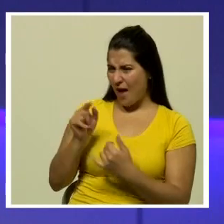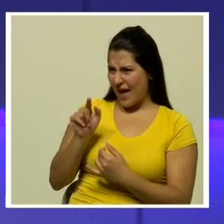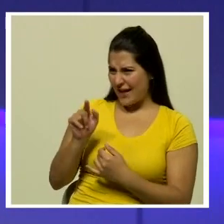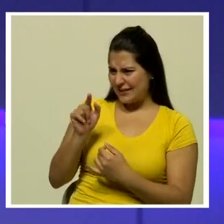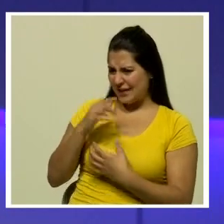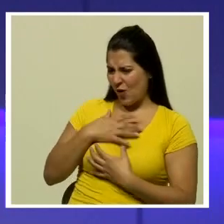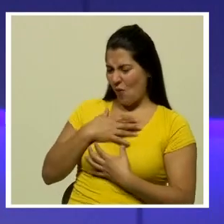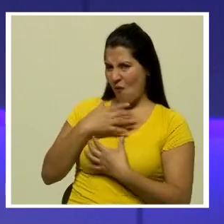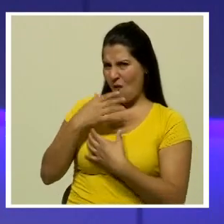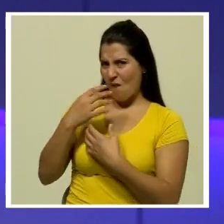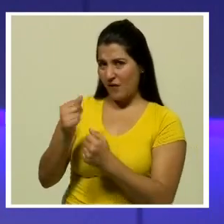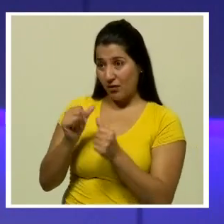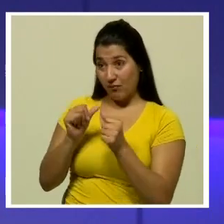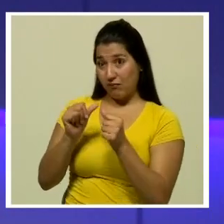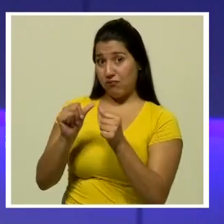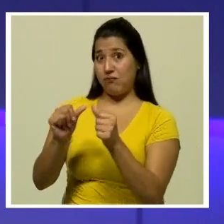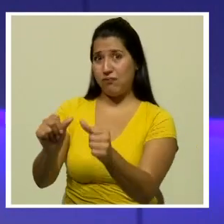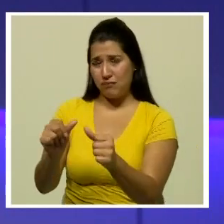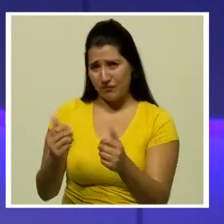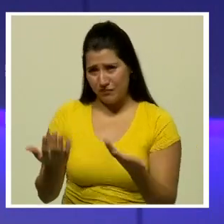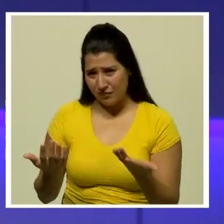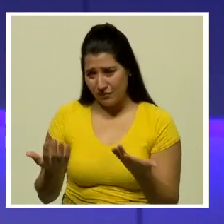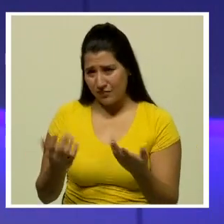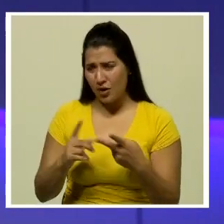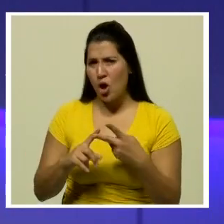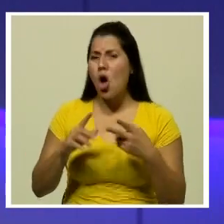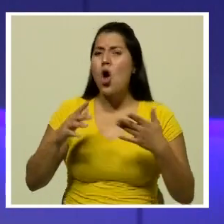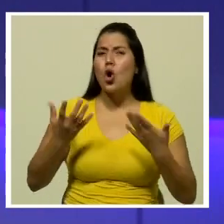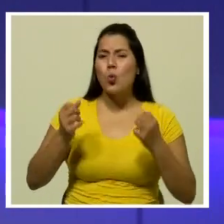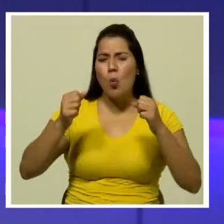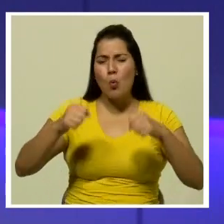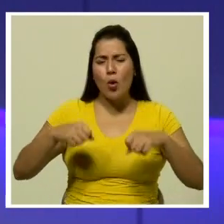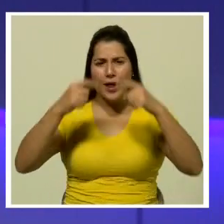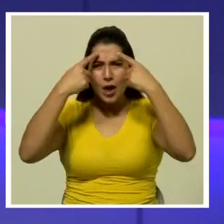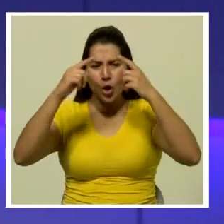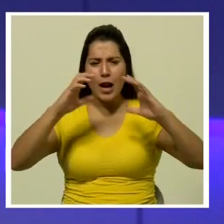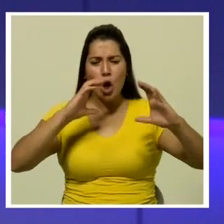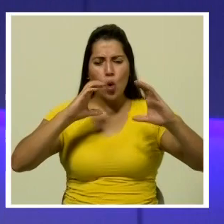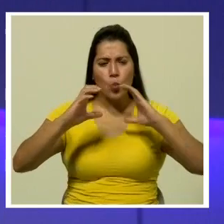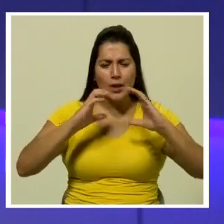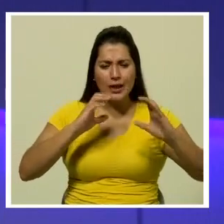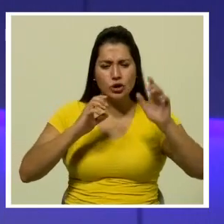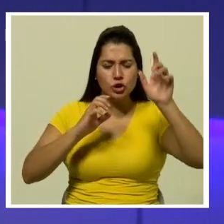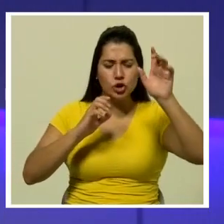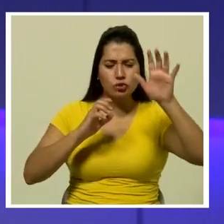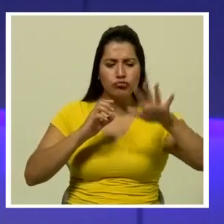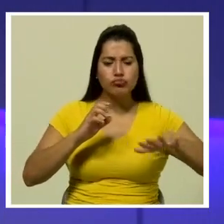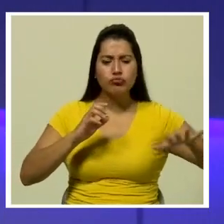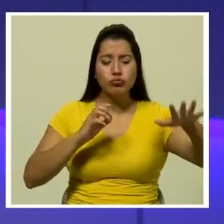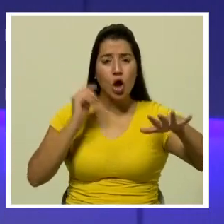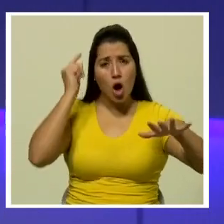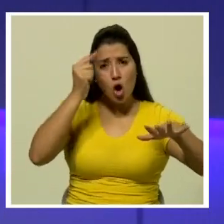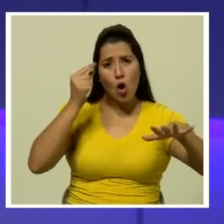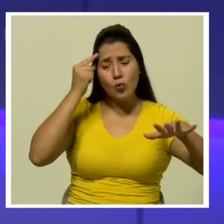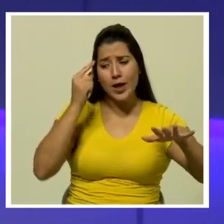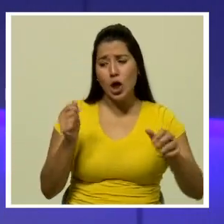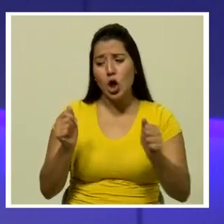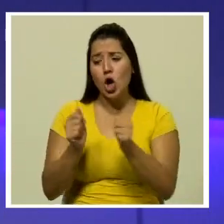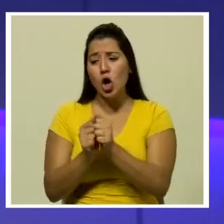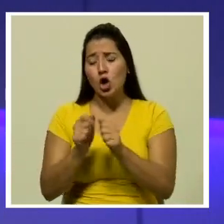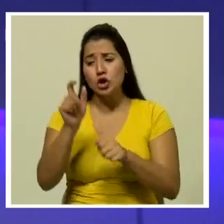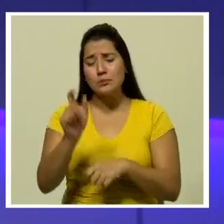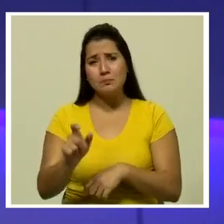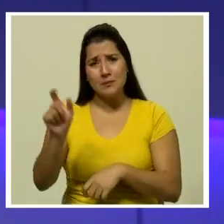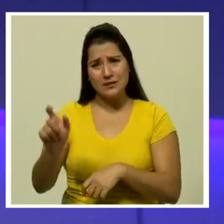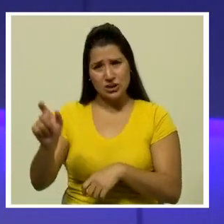confianza? ¿Cómo analizar la comunicación entre el gobierno y la gente? Para reflexionar sobre estas